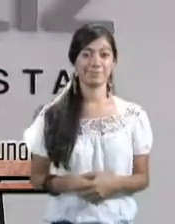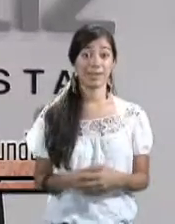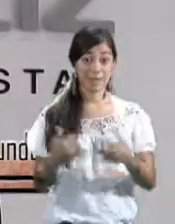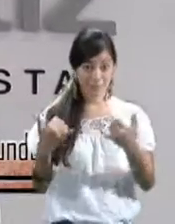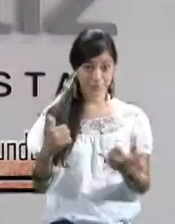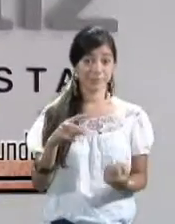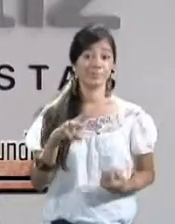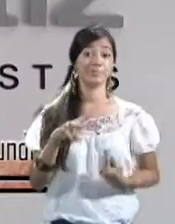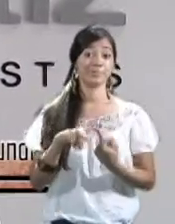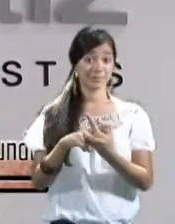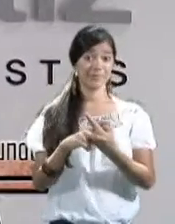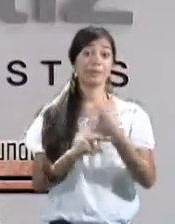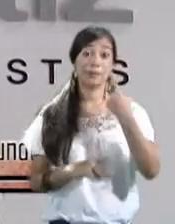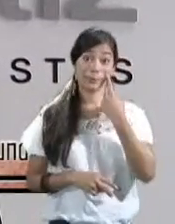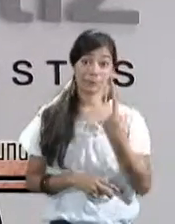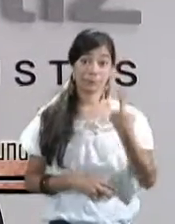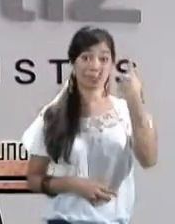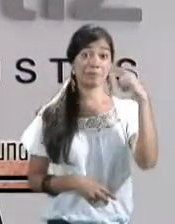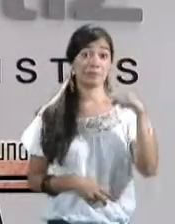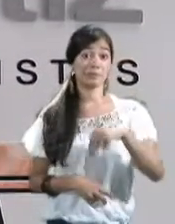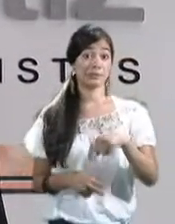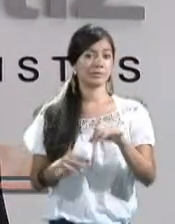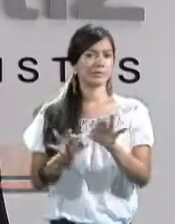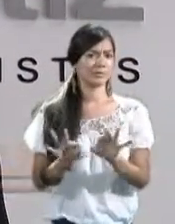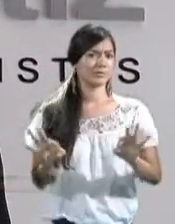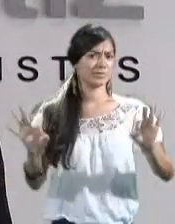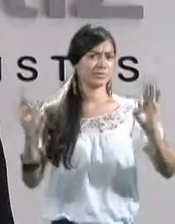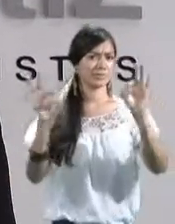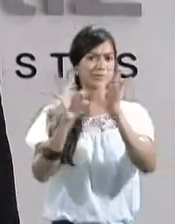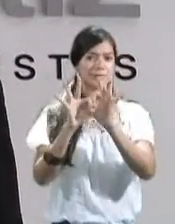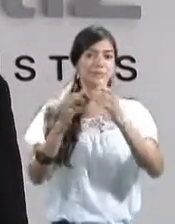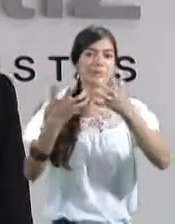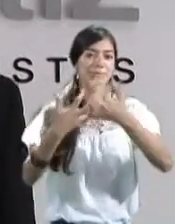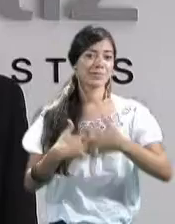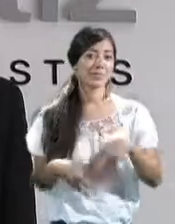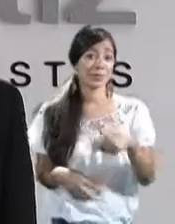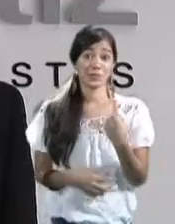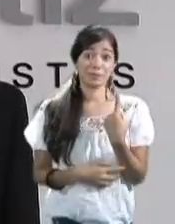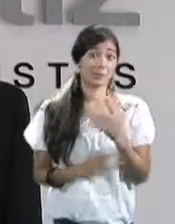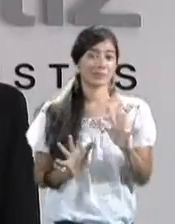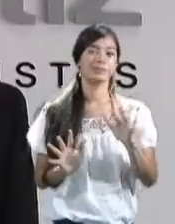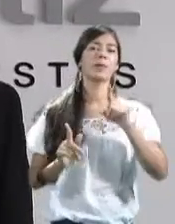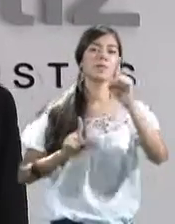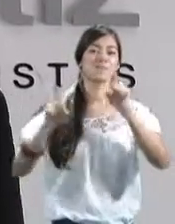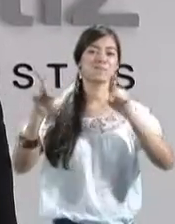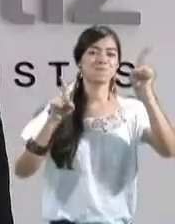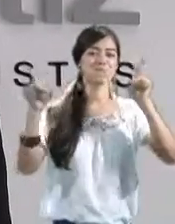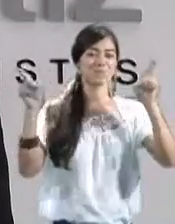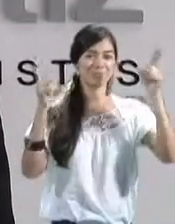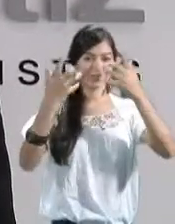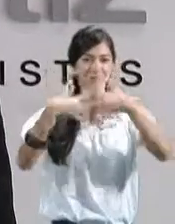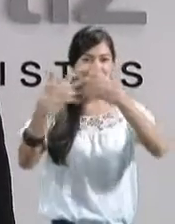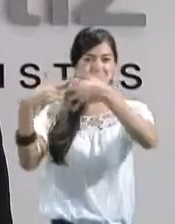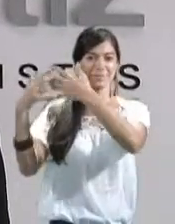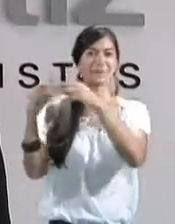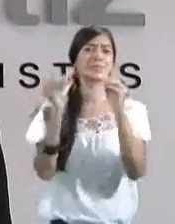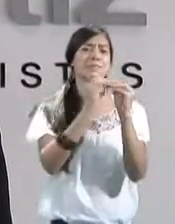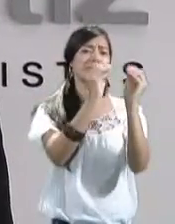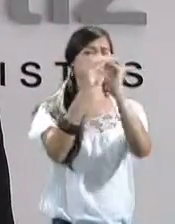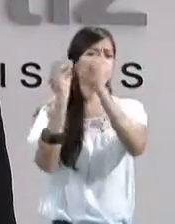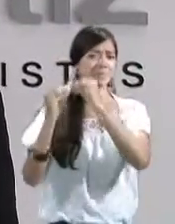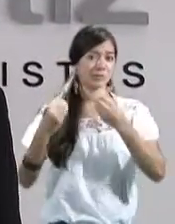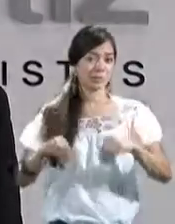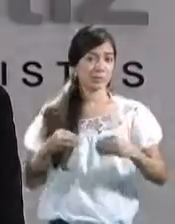este proceso, estamos abriendo un camino importante, pienso que no solamente para Sanabria Matiz, sino para todas las instituciones prestadoras de servicios de